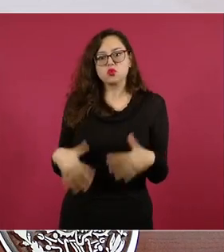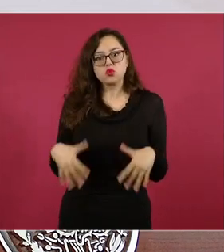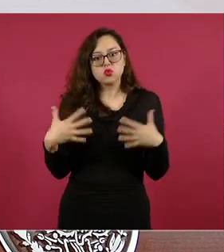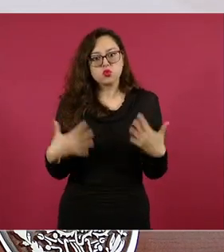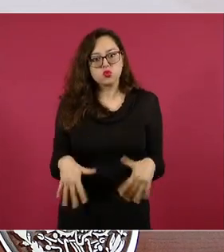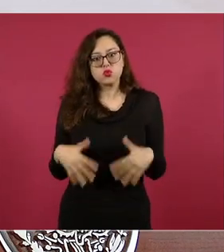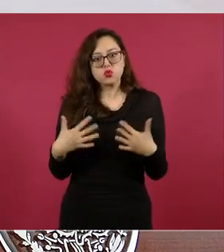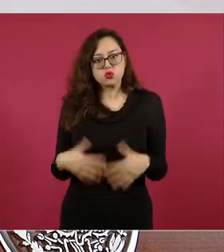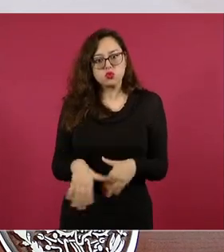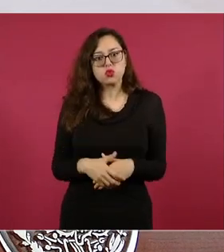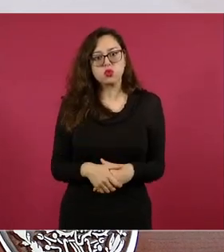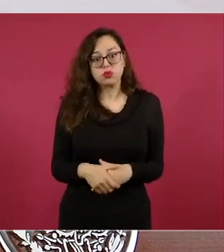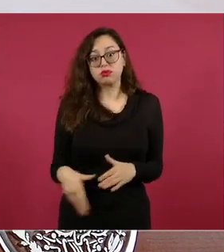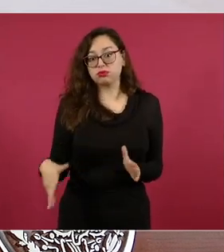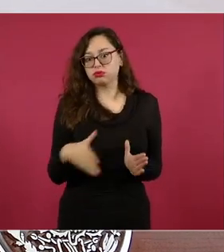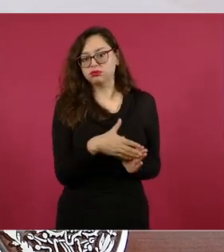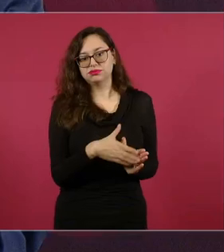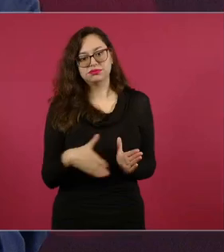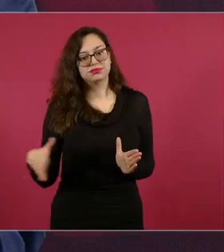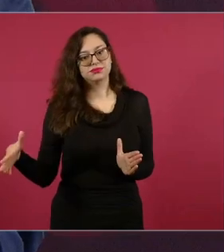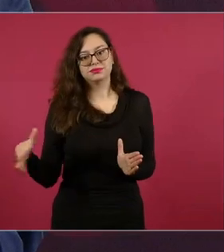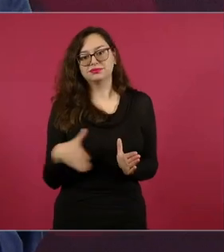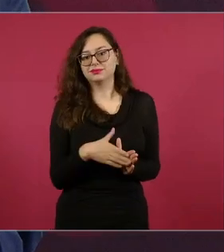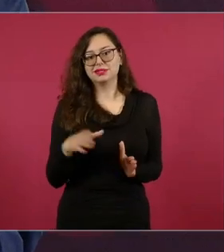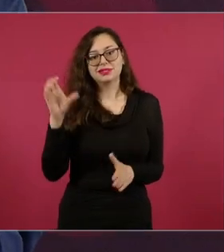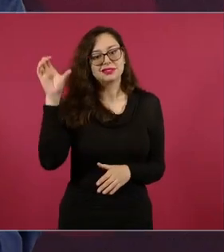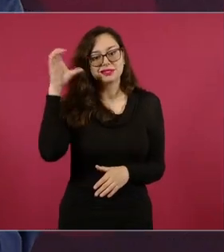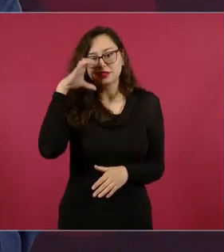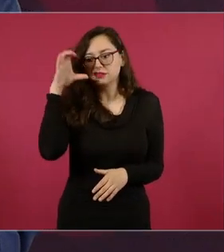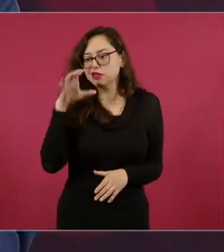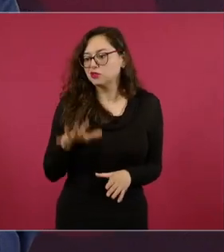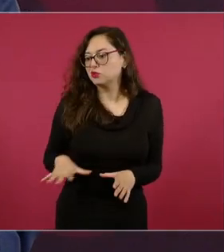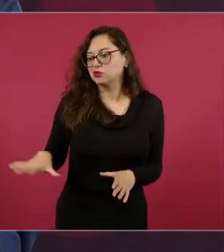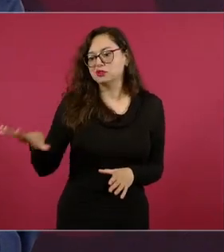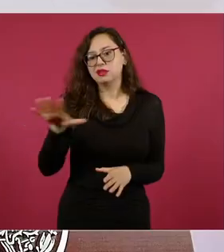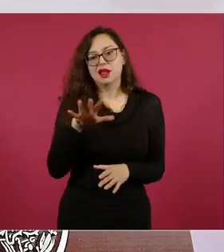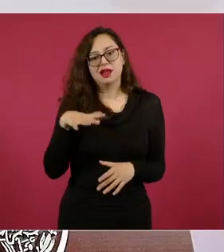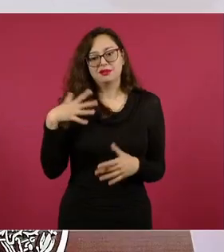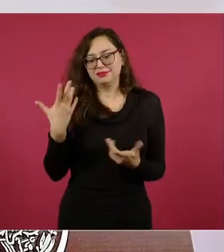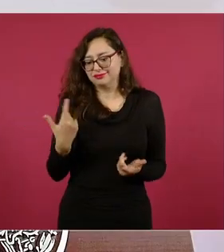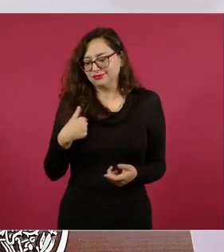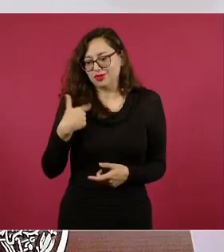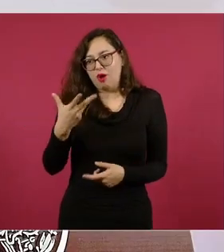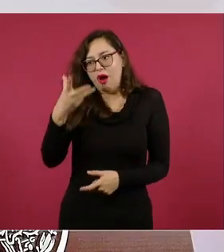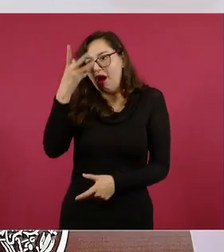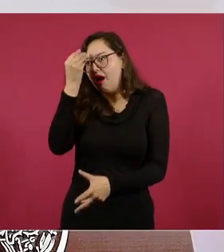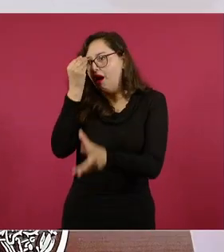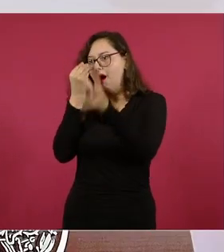Y era una época extraordinaria de las ciencias sociales, así me formé.